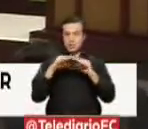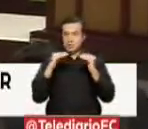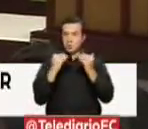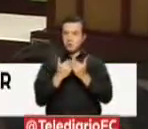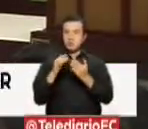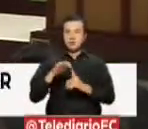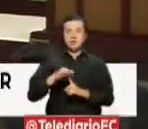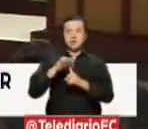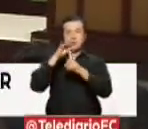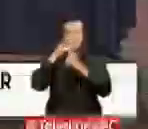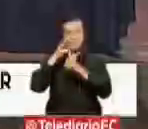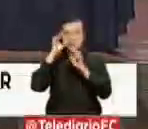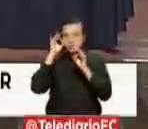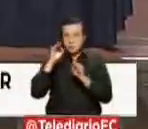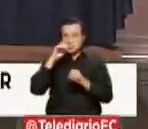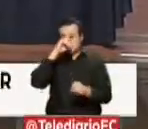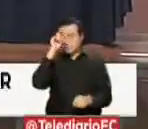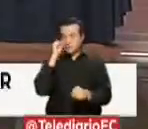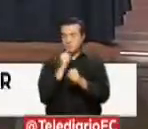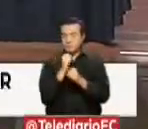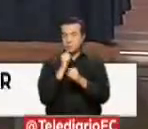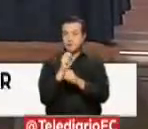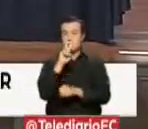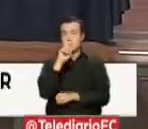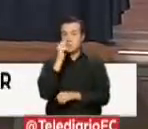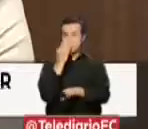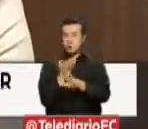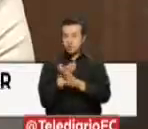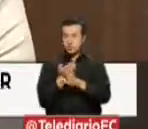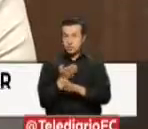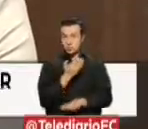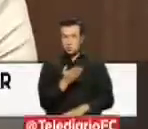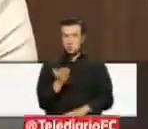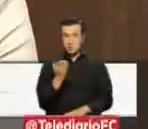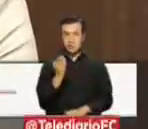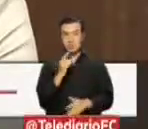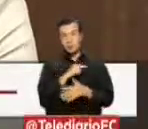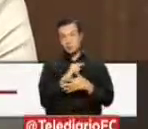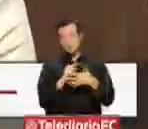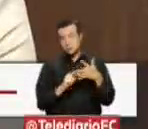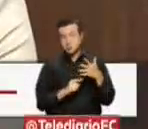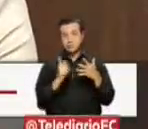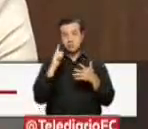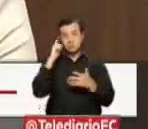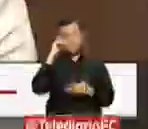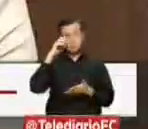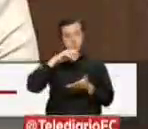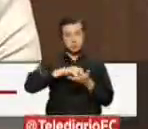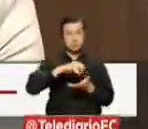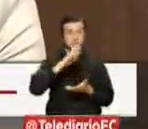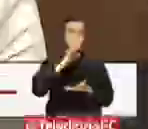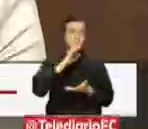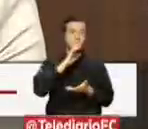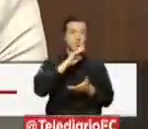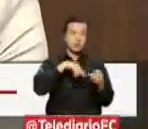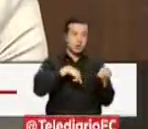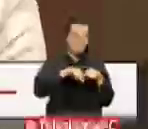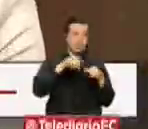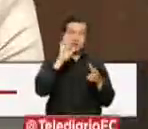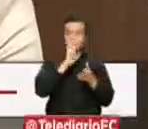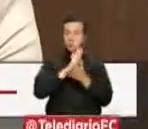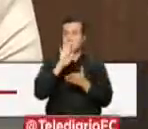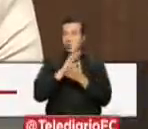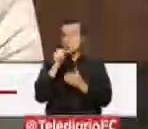Legislativa Especial, donde se trabaja sobre al menos 20 documentos. Algunas de esas pueden estar en la gobernanza de tránsito, otras pueden estar en las escuelas